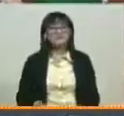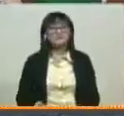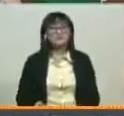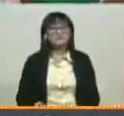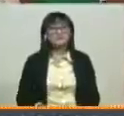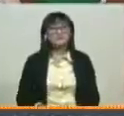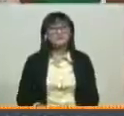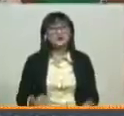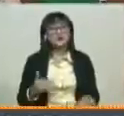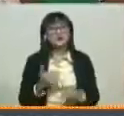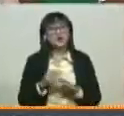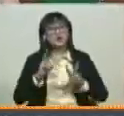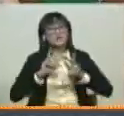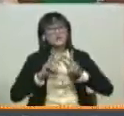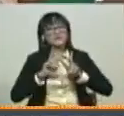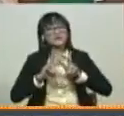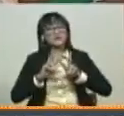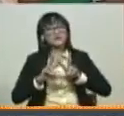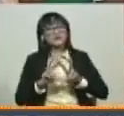Igualmente la vivienda,